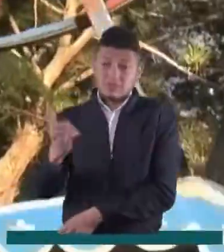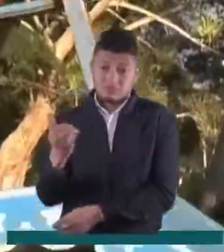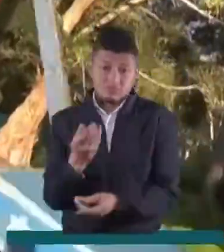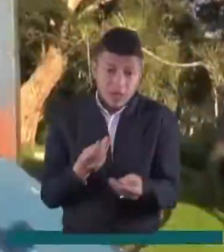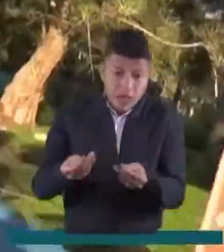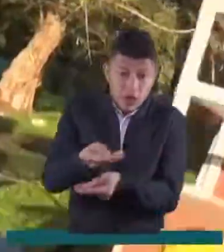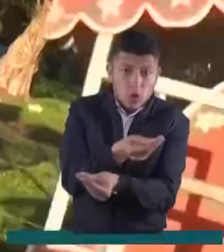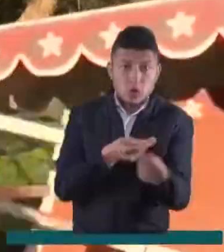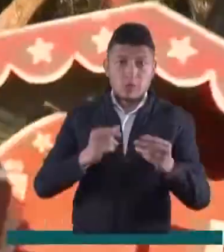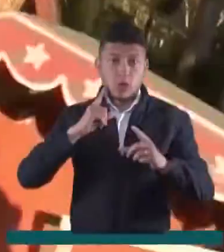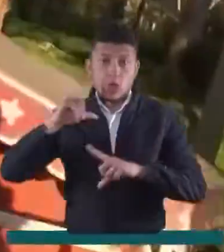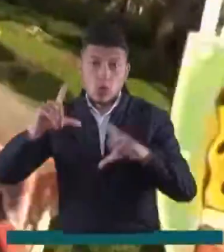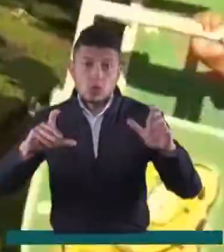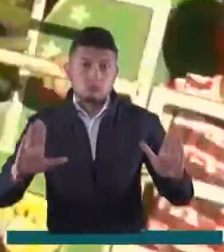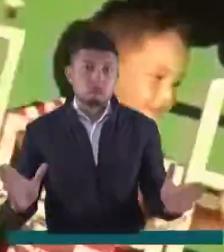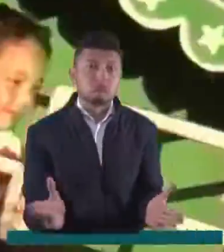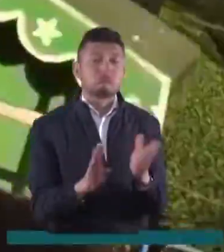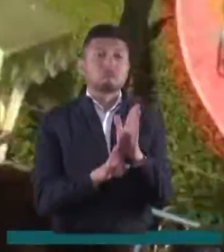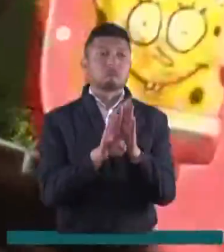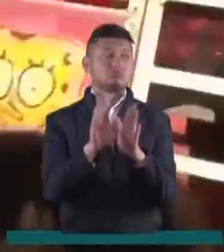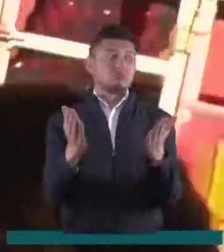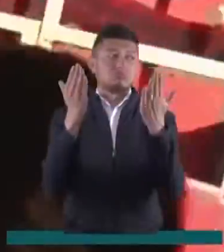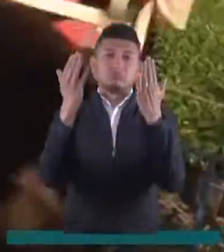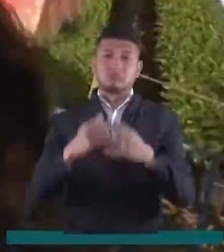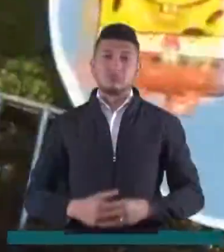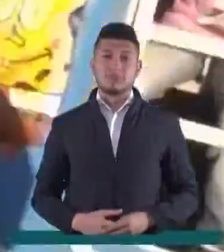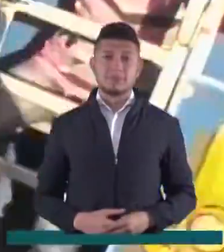reactivación económica y al turismo.